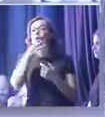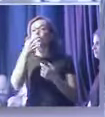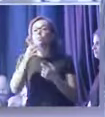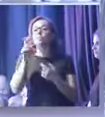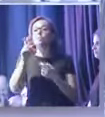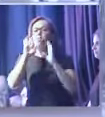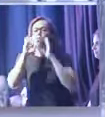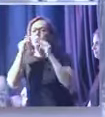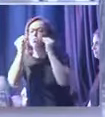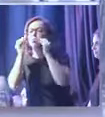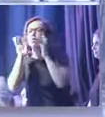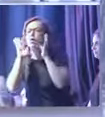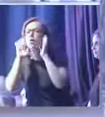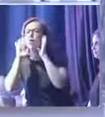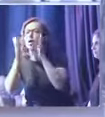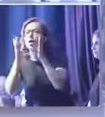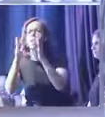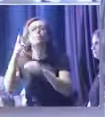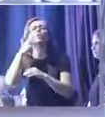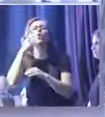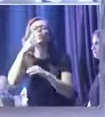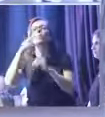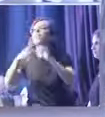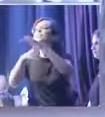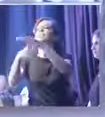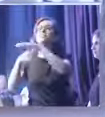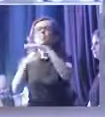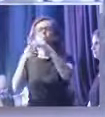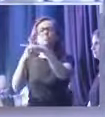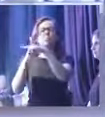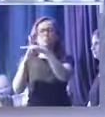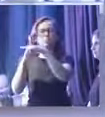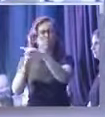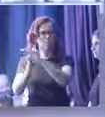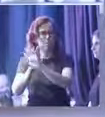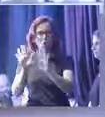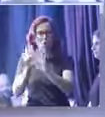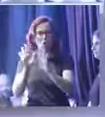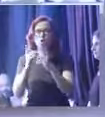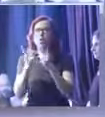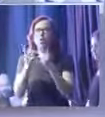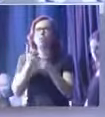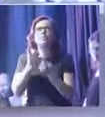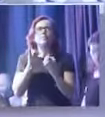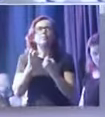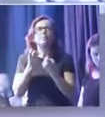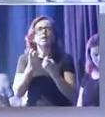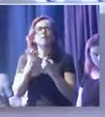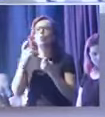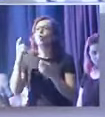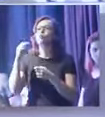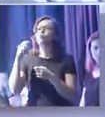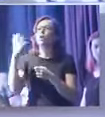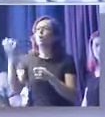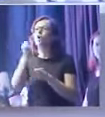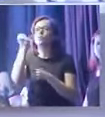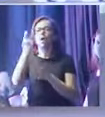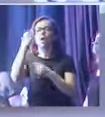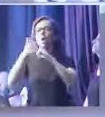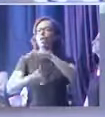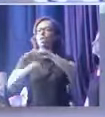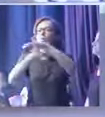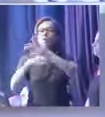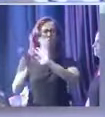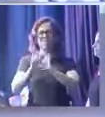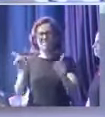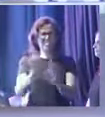pilas como que es un problema de líderes, como que lo que nosotros tenemos que hacer es conseguir líderes, y no es